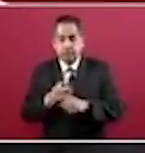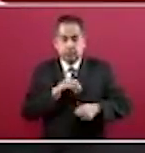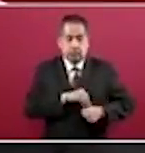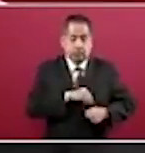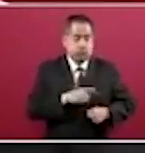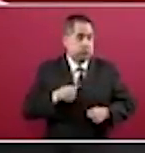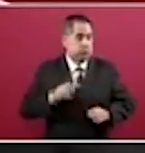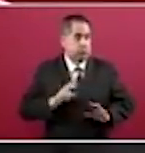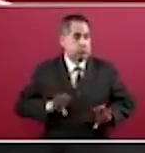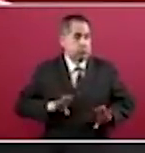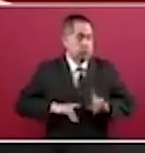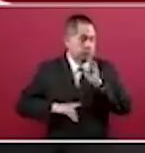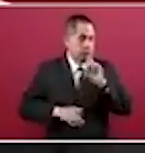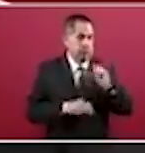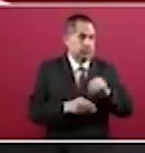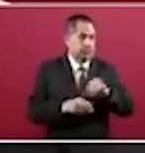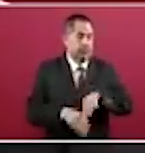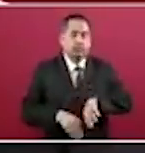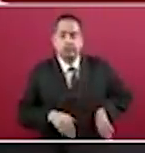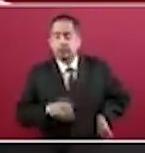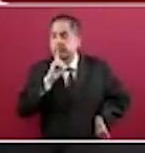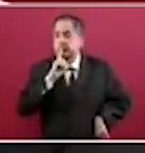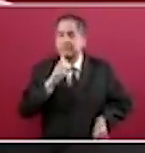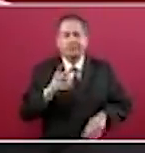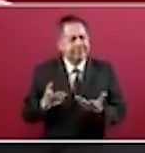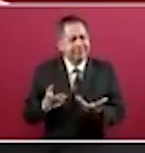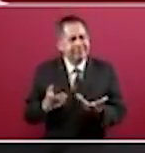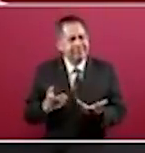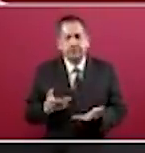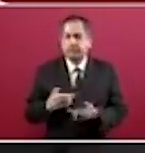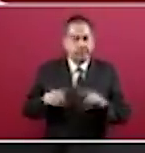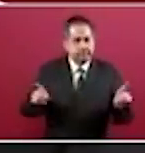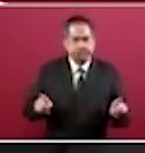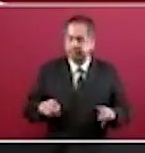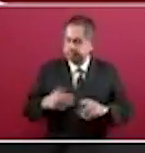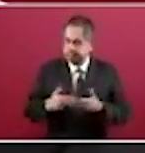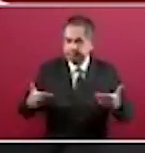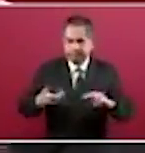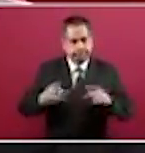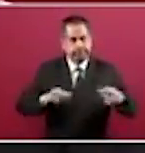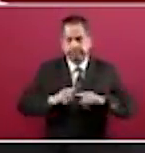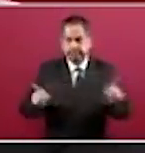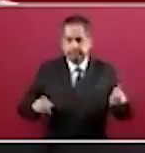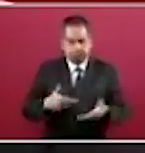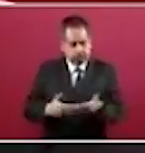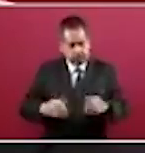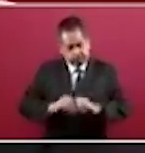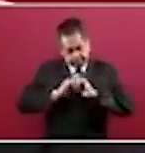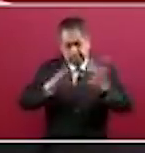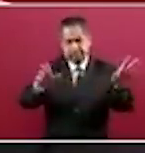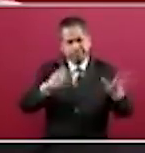conveniente para los intereses creados. Entonces, ahora hay que